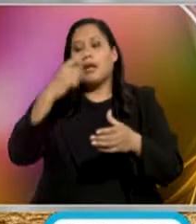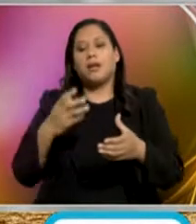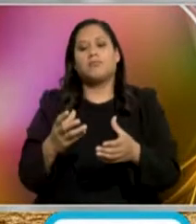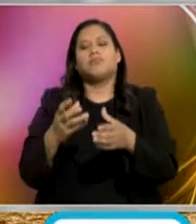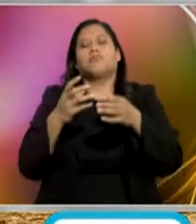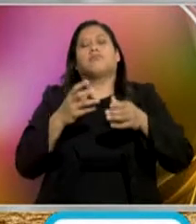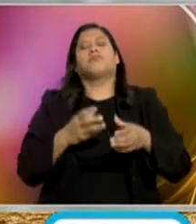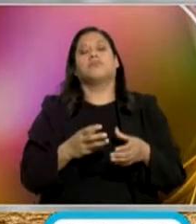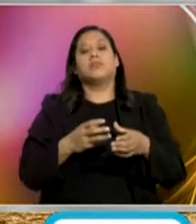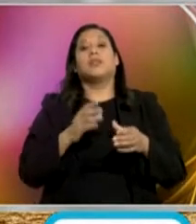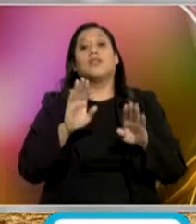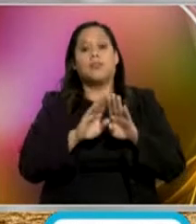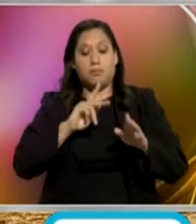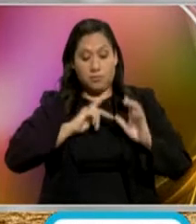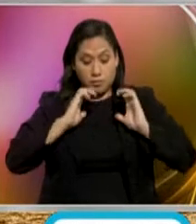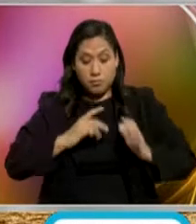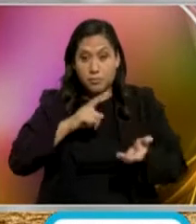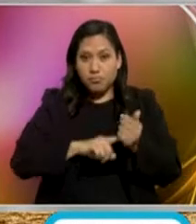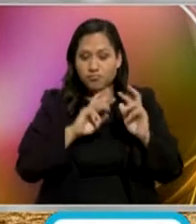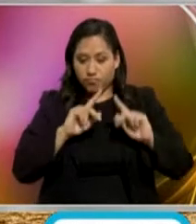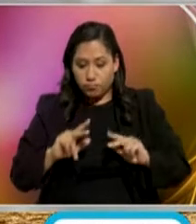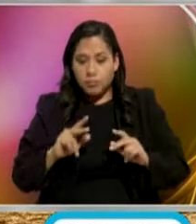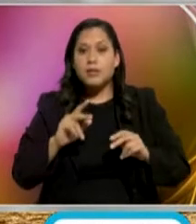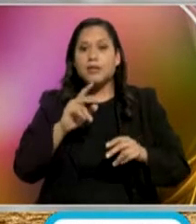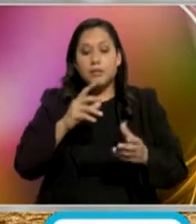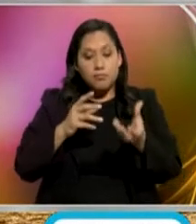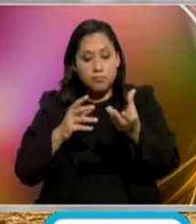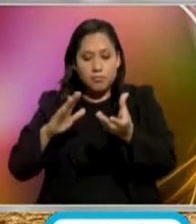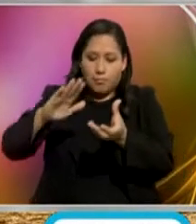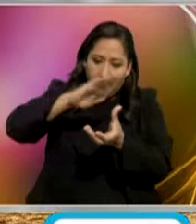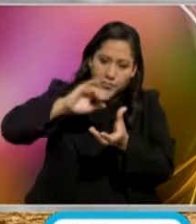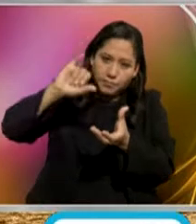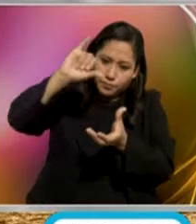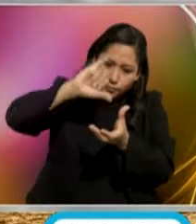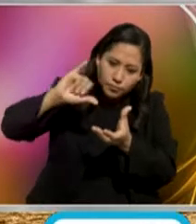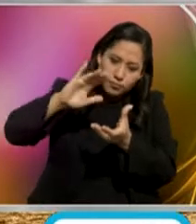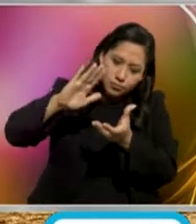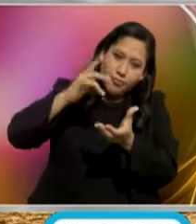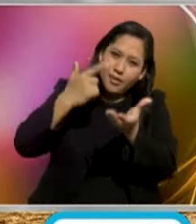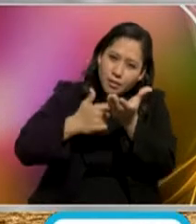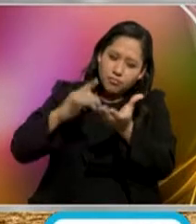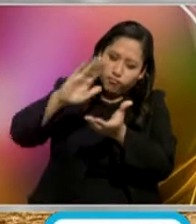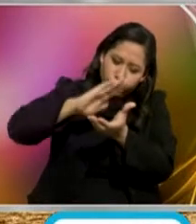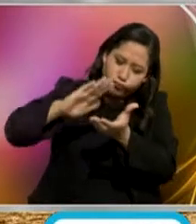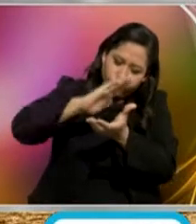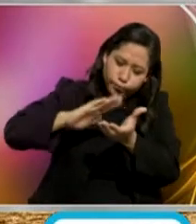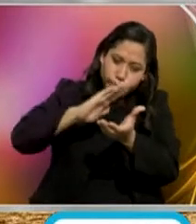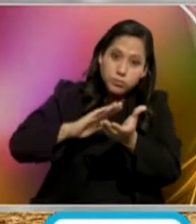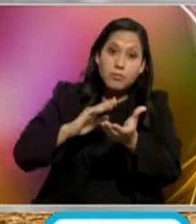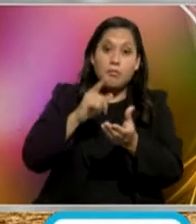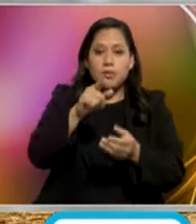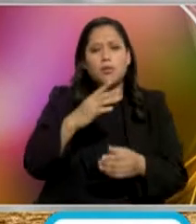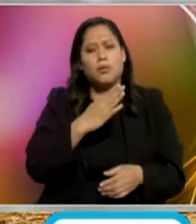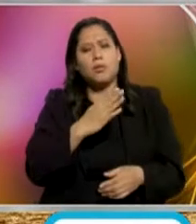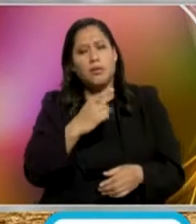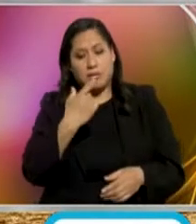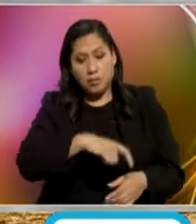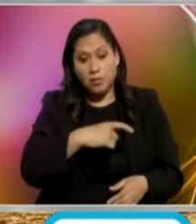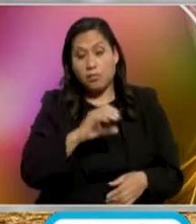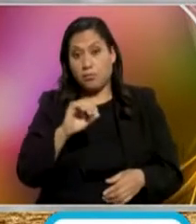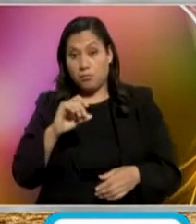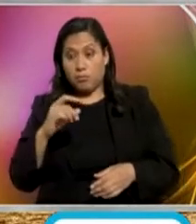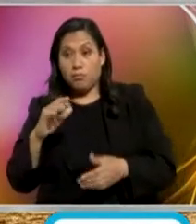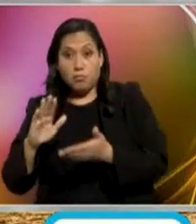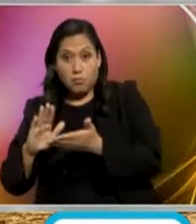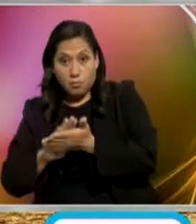si no se descomponen cuando están dentro de ti. Los sacas, los embalsamas y los ponían en estas jarritas, y bueno, si eras noble o si eras un faraón, no